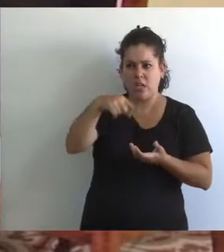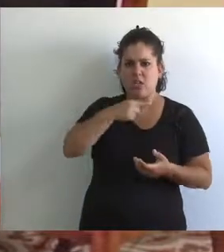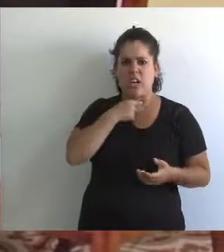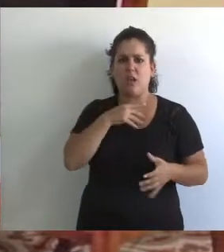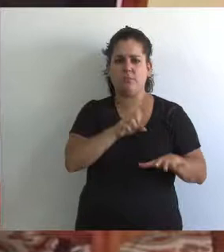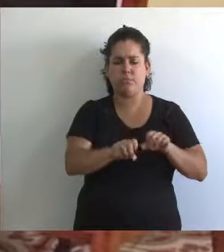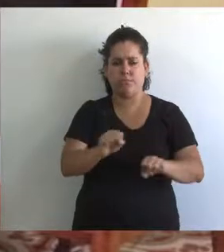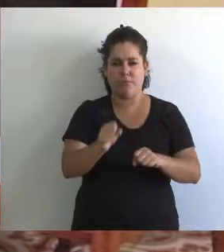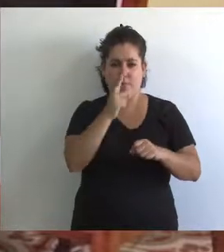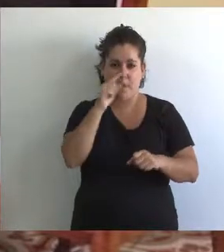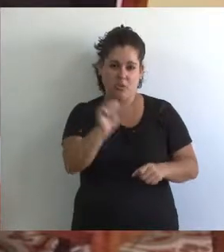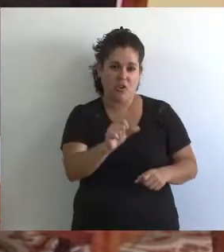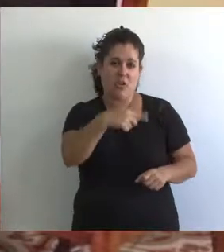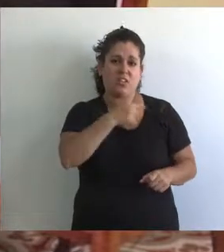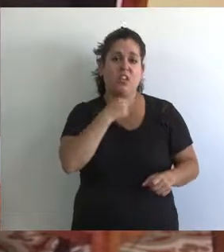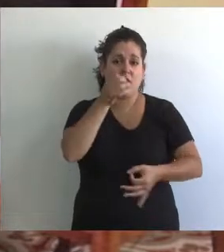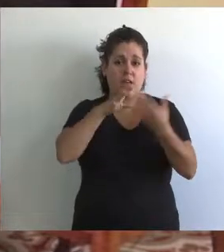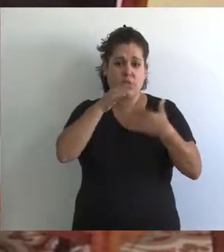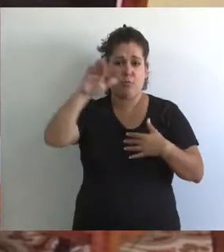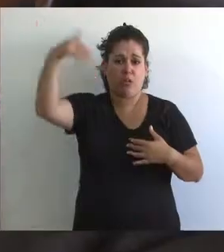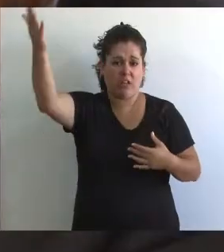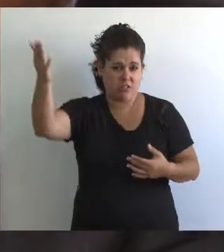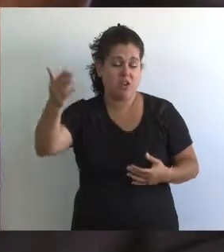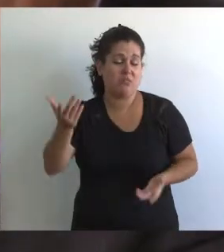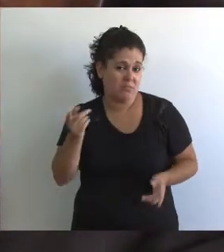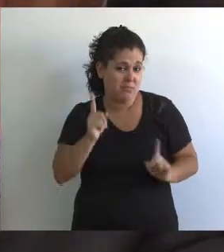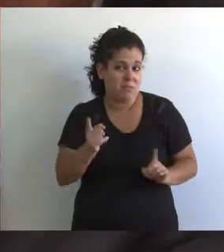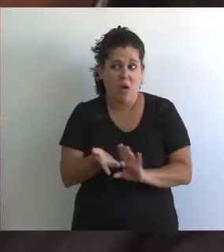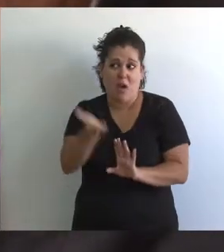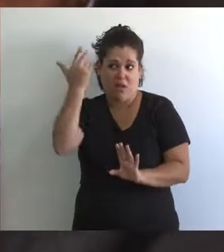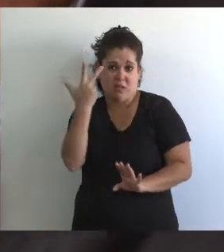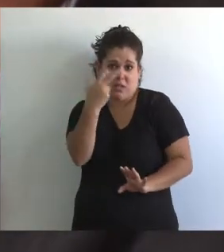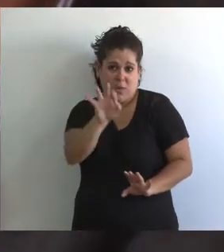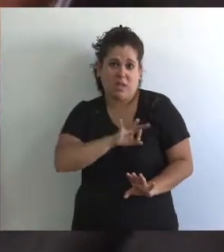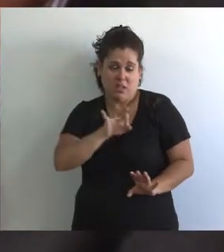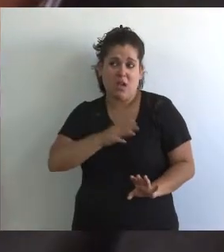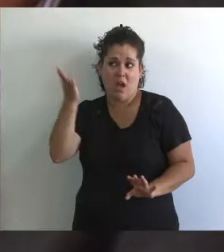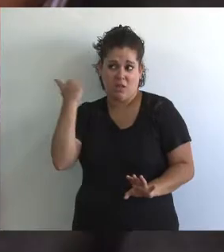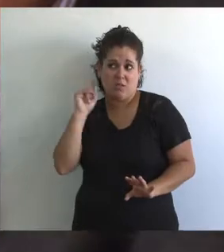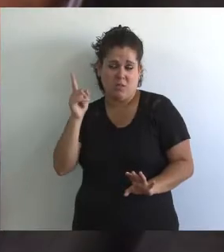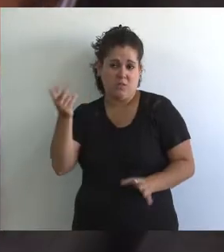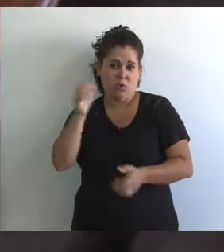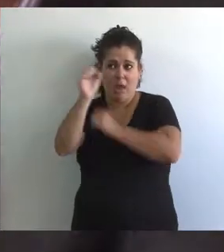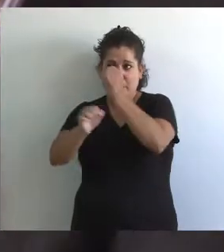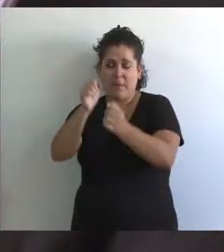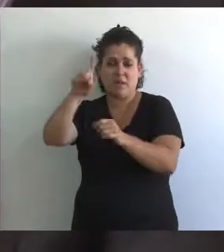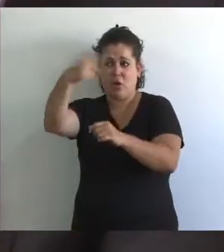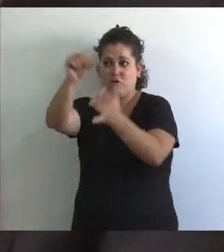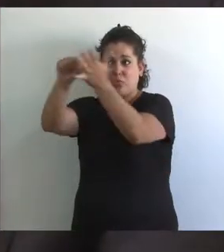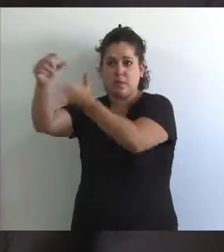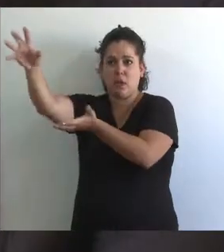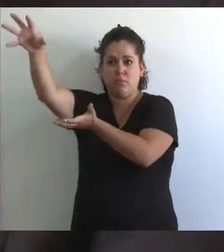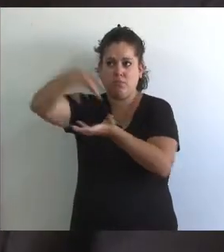renta petrolera, vienen a buscar la exportación, que es lo que nos pasó en estos 20 años de privatizaciones. Se